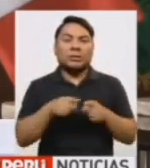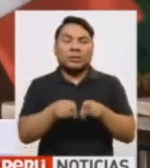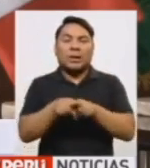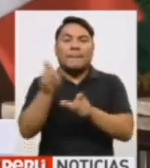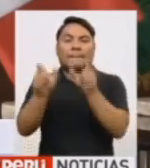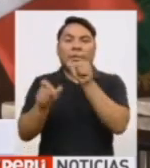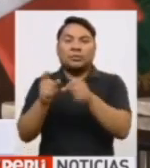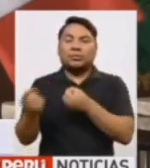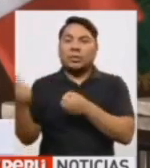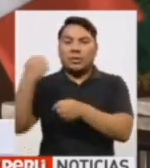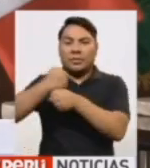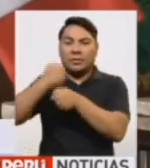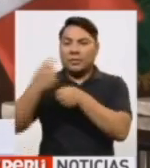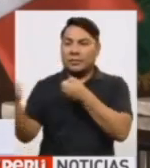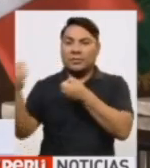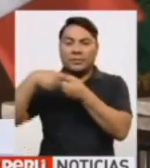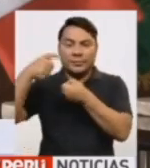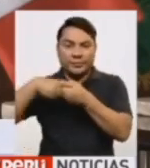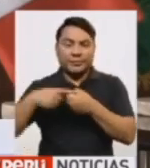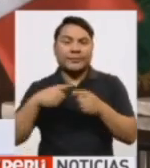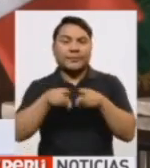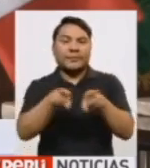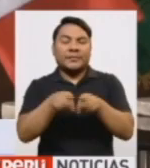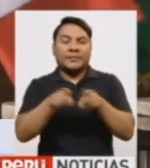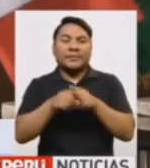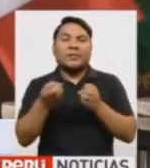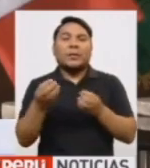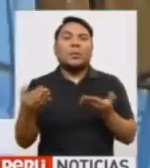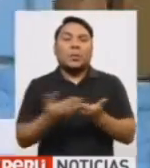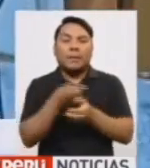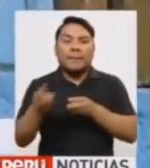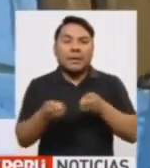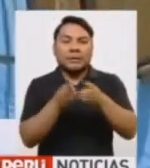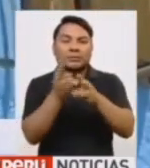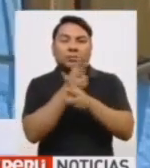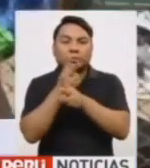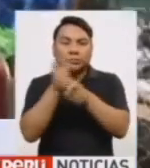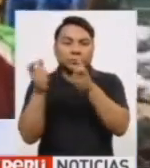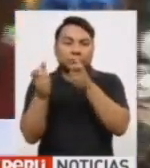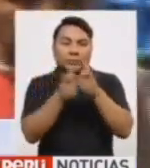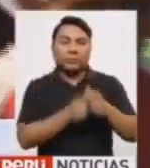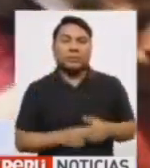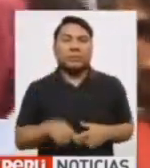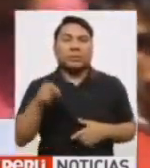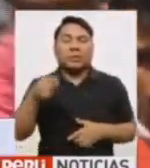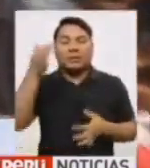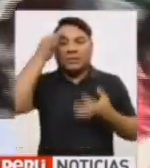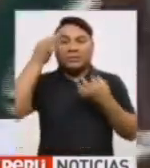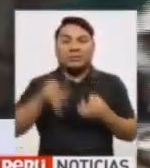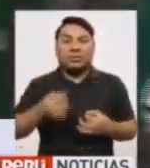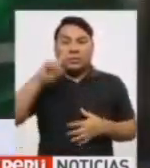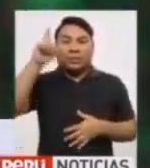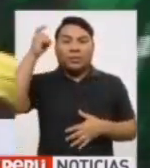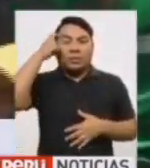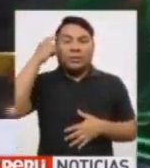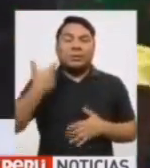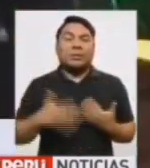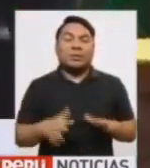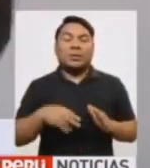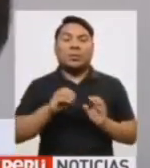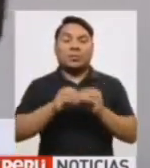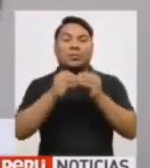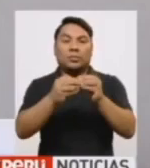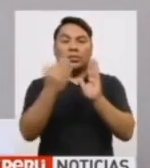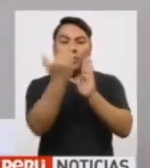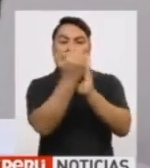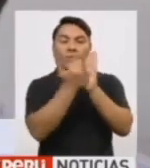de personal y también adquisición de mecanismos de seguridad. Decisión política o no, horas después de la publicación de las normas,